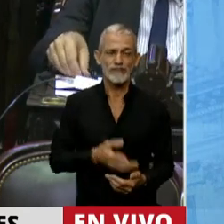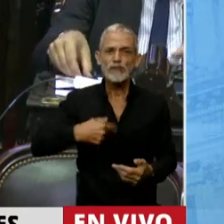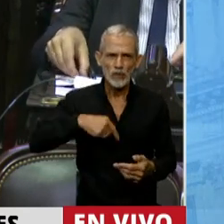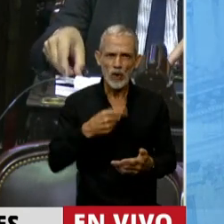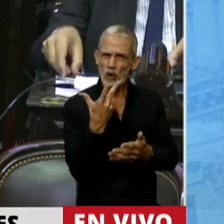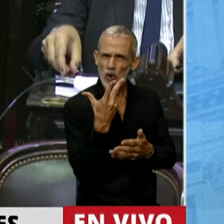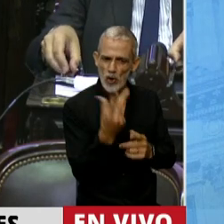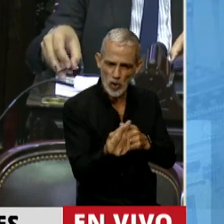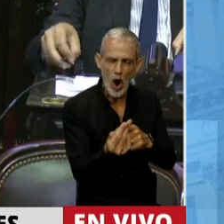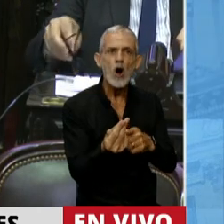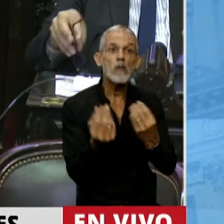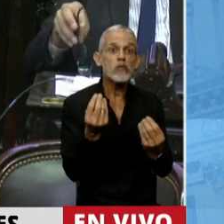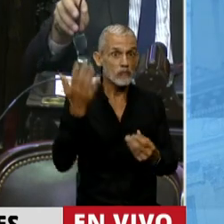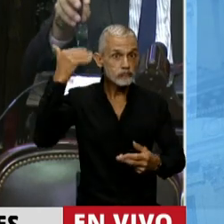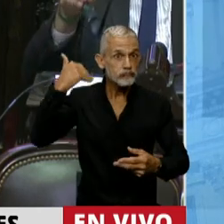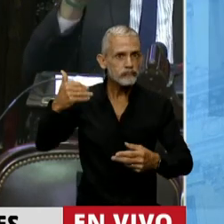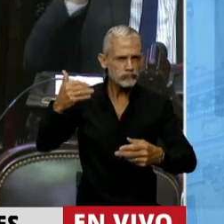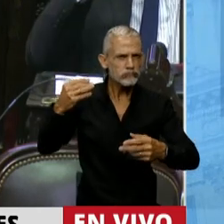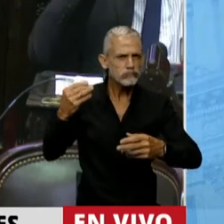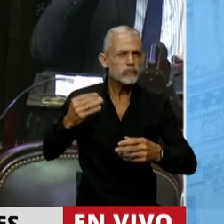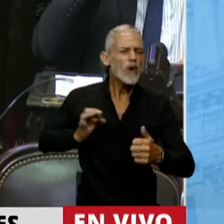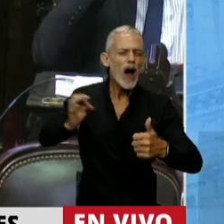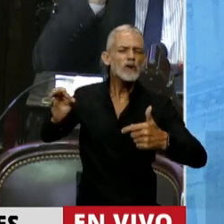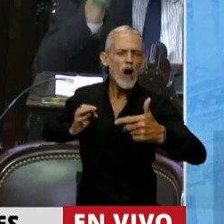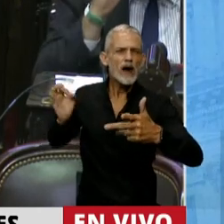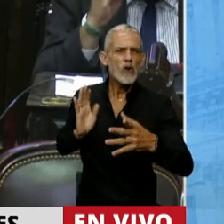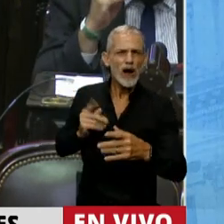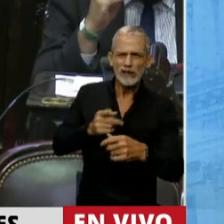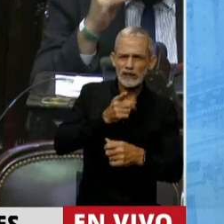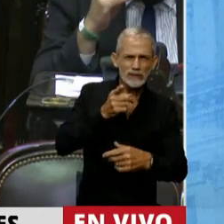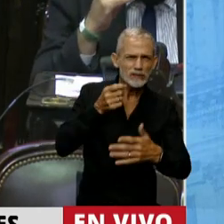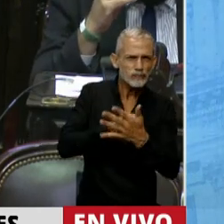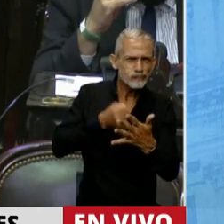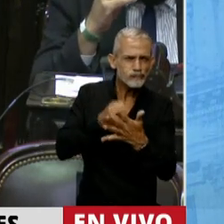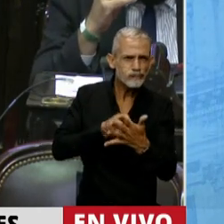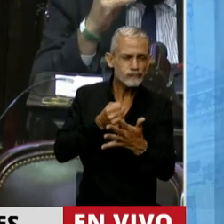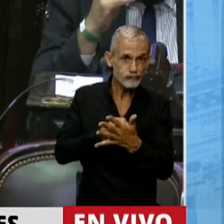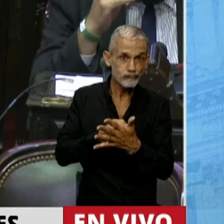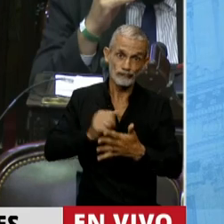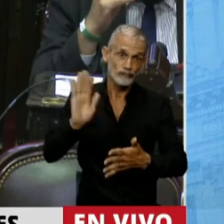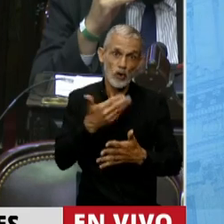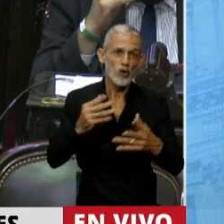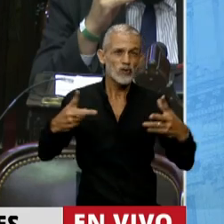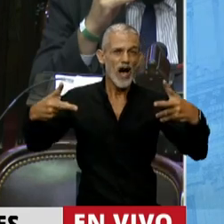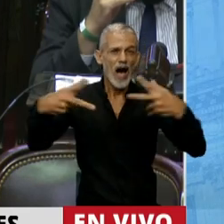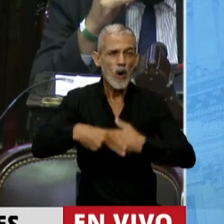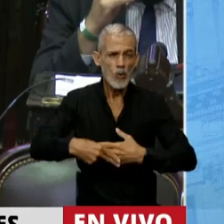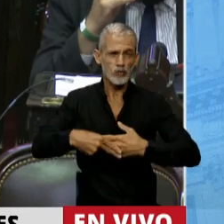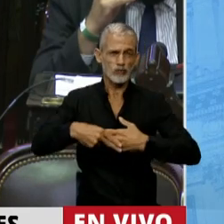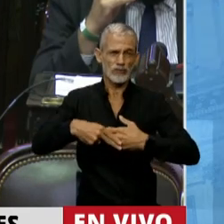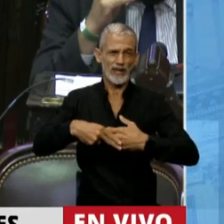que nos caracteriza de haber sido parte en todas estas décadas de haber enfrentado todos los ajustes que ha